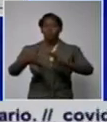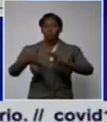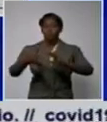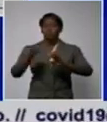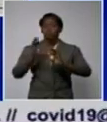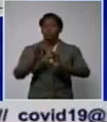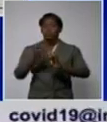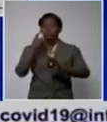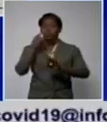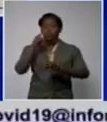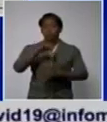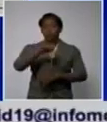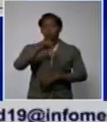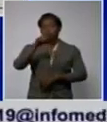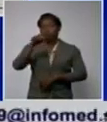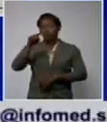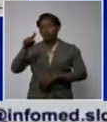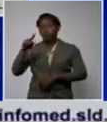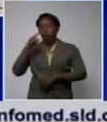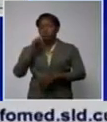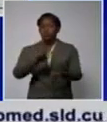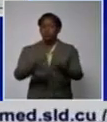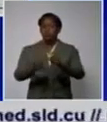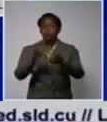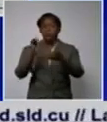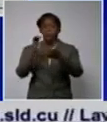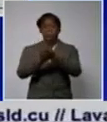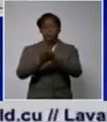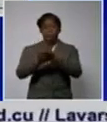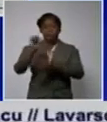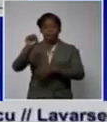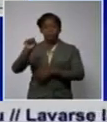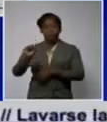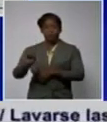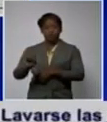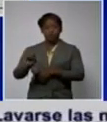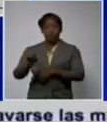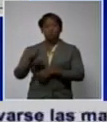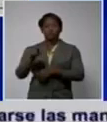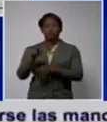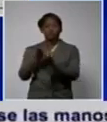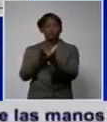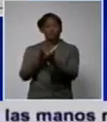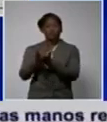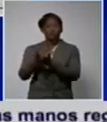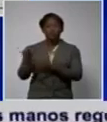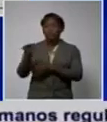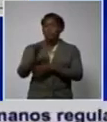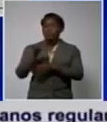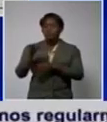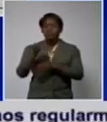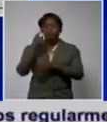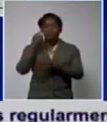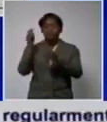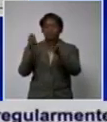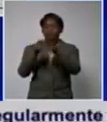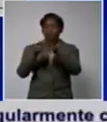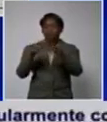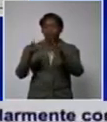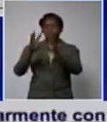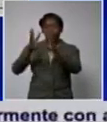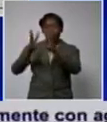curva. De todas formas, Melena del Sur se mantiene como el municipio con mayor tasa de